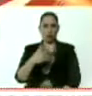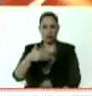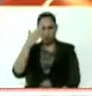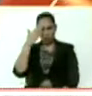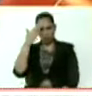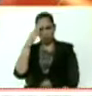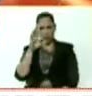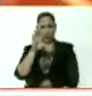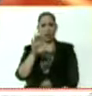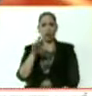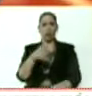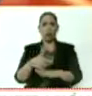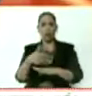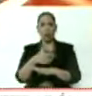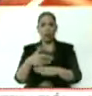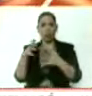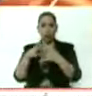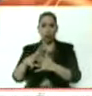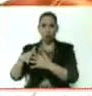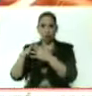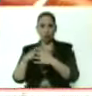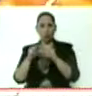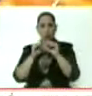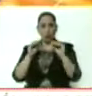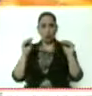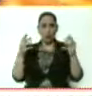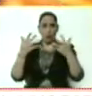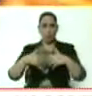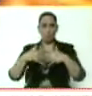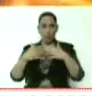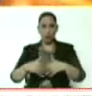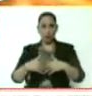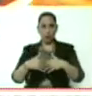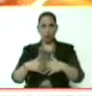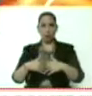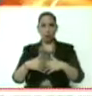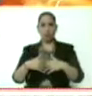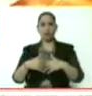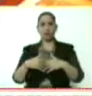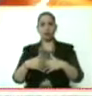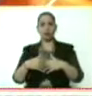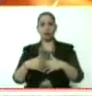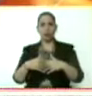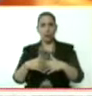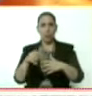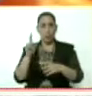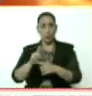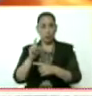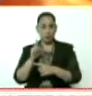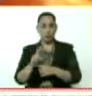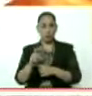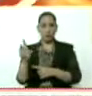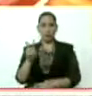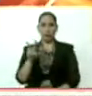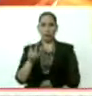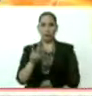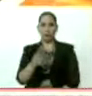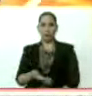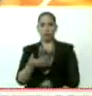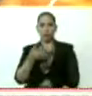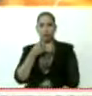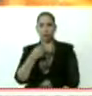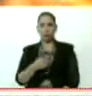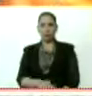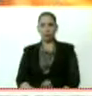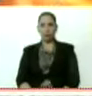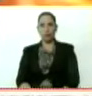el gobierno de los Estados Unidos de Norteamérica ha llamado a empresas fabricantes de repuestos que se necesitan en Venezuela, repuestos vitales, para decirle,